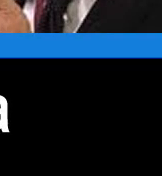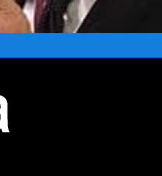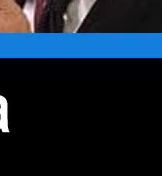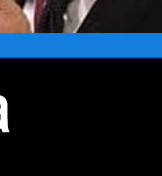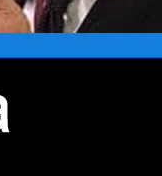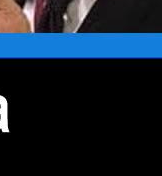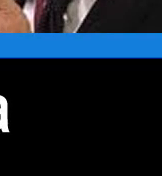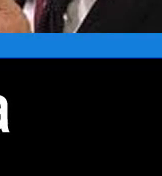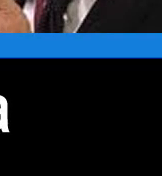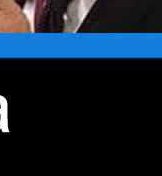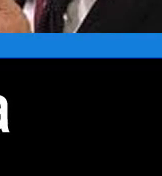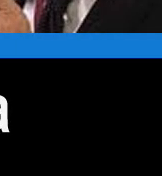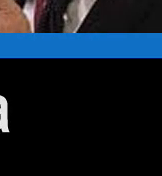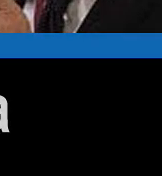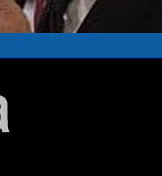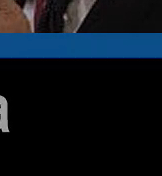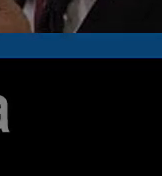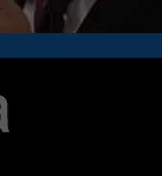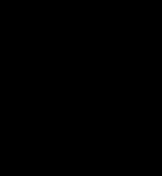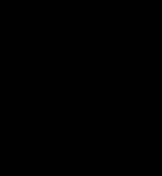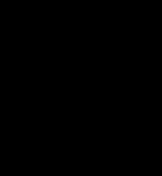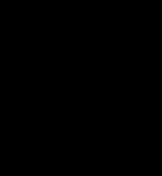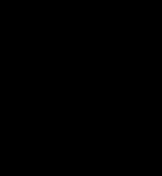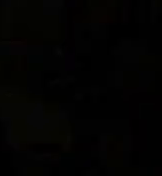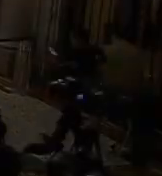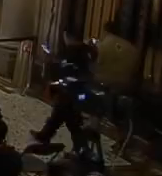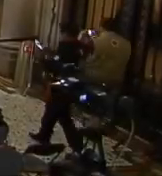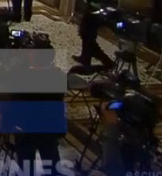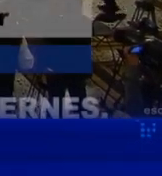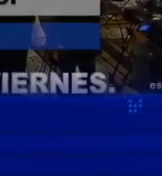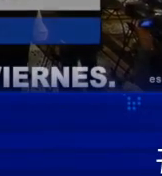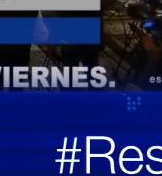En la conferencia de hoy, el presidente Andrés Manuel López Obrador.